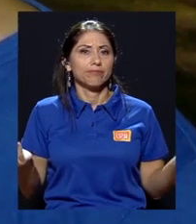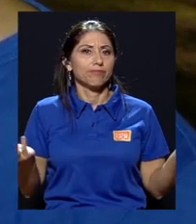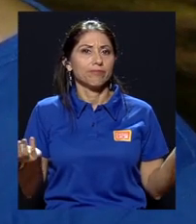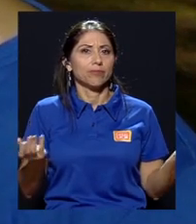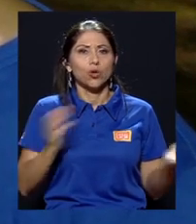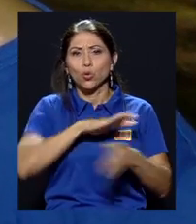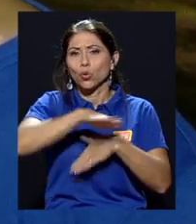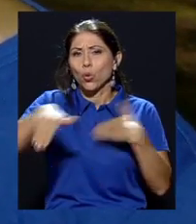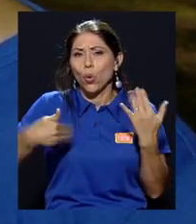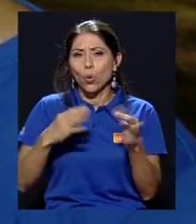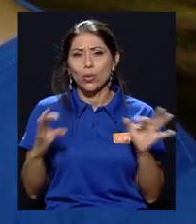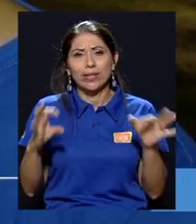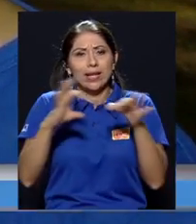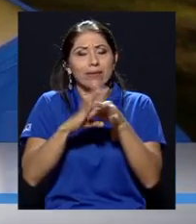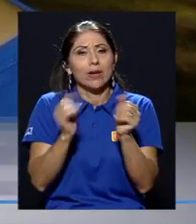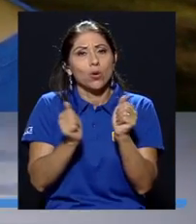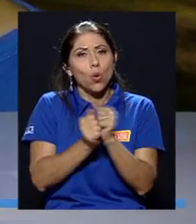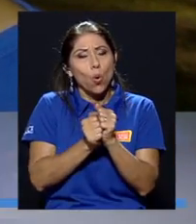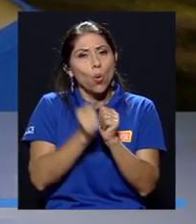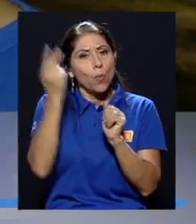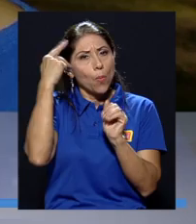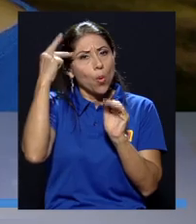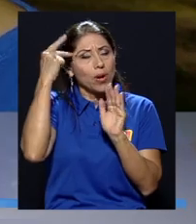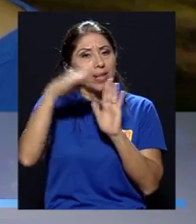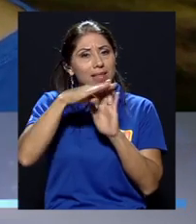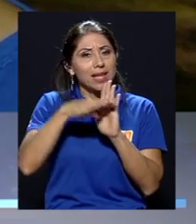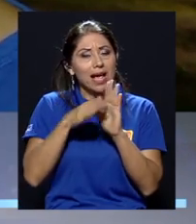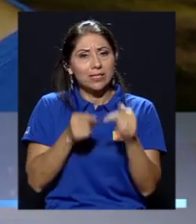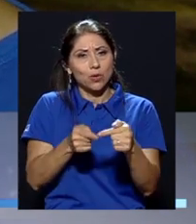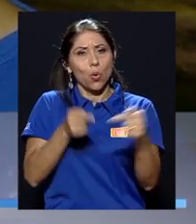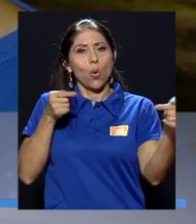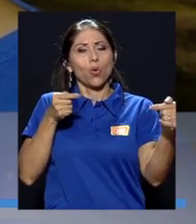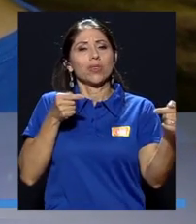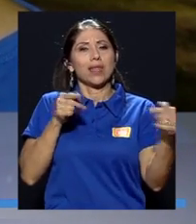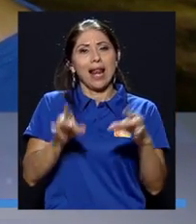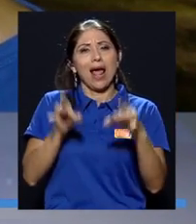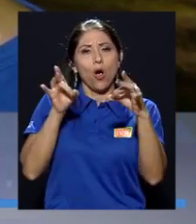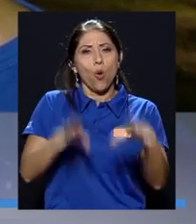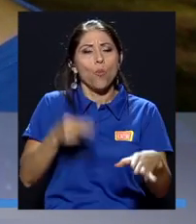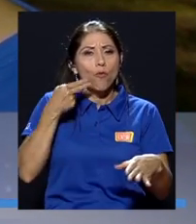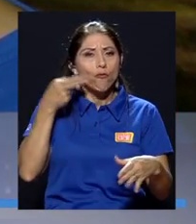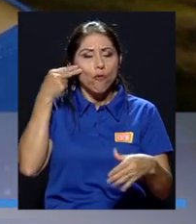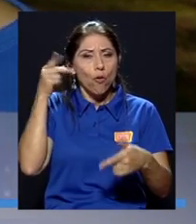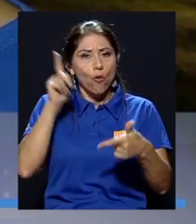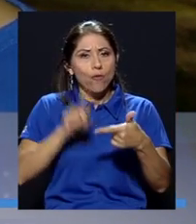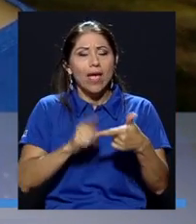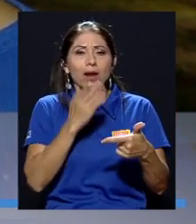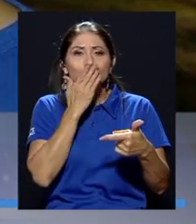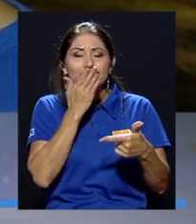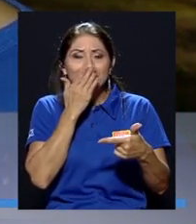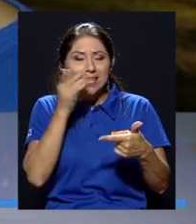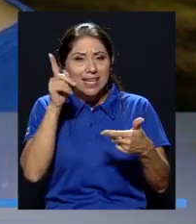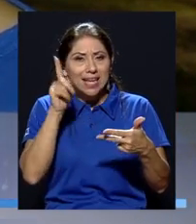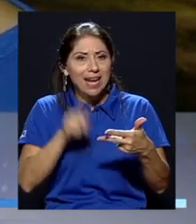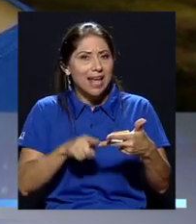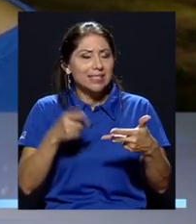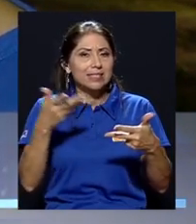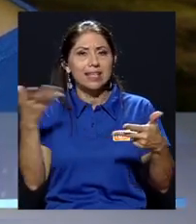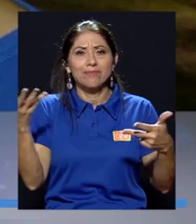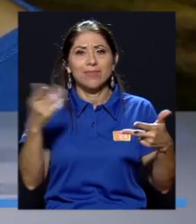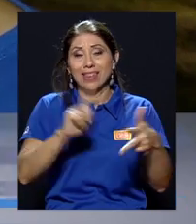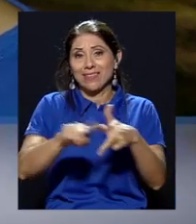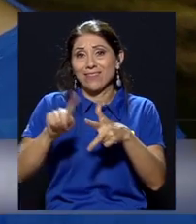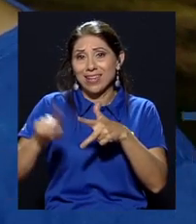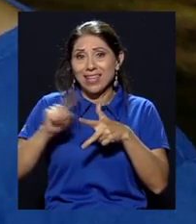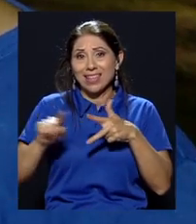todo lo que tiene que ver con las políticas contra la homofobia, por los indígenas, por una serie de